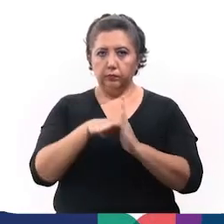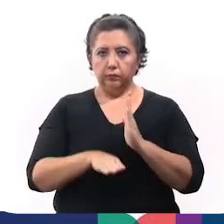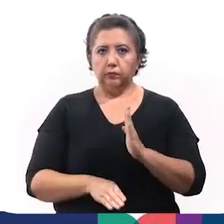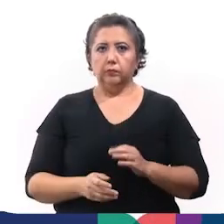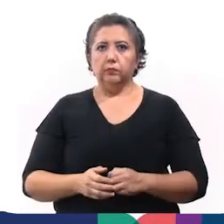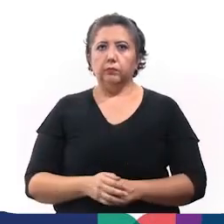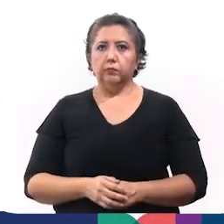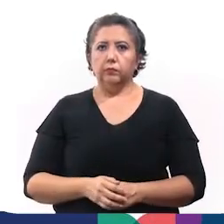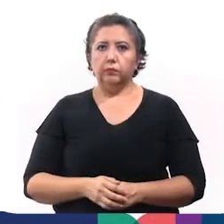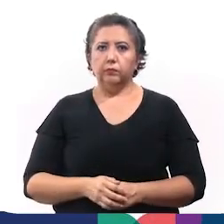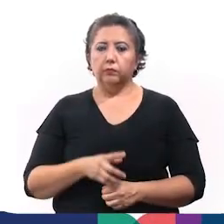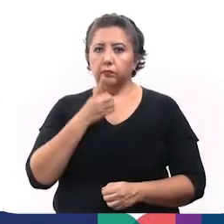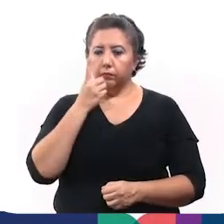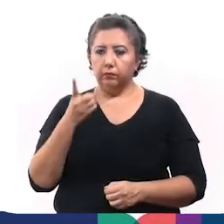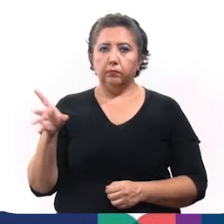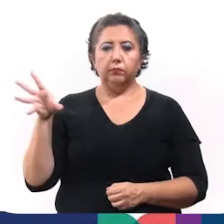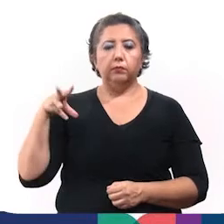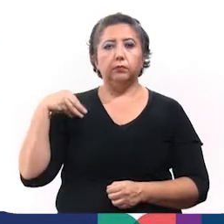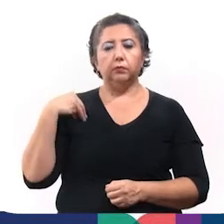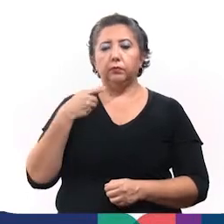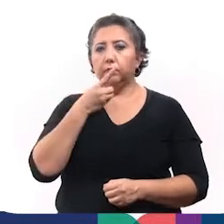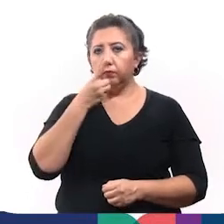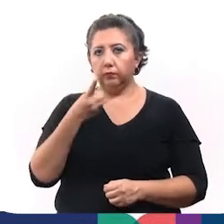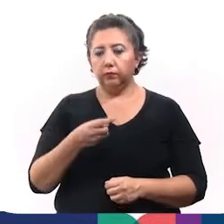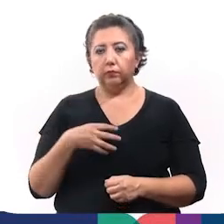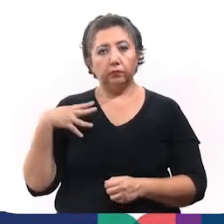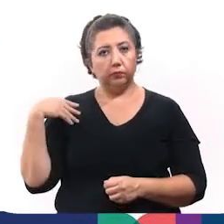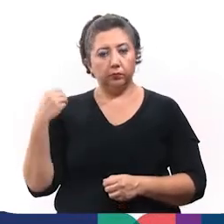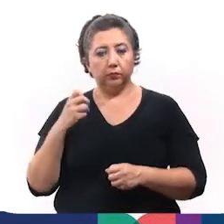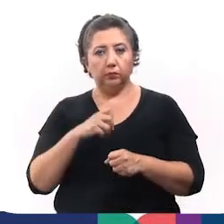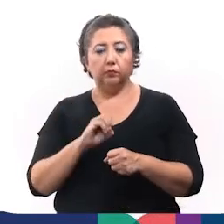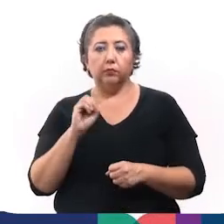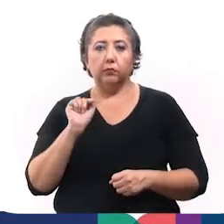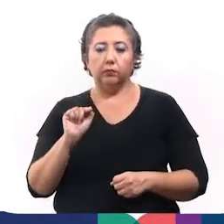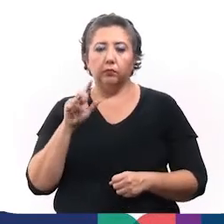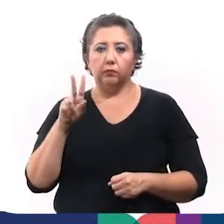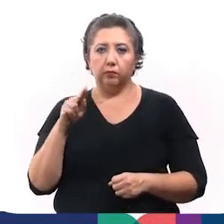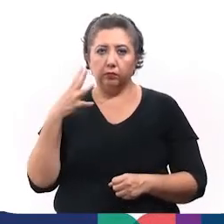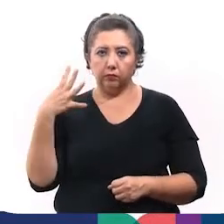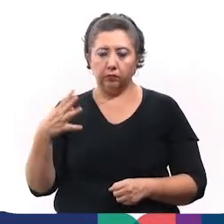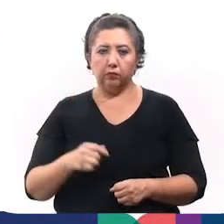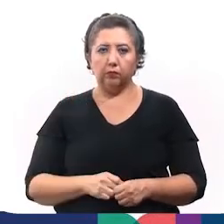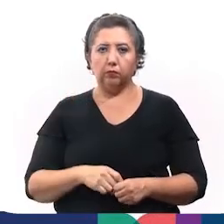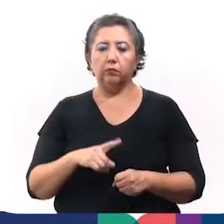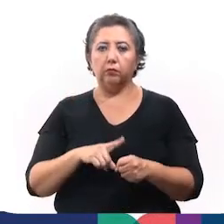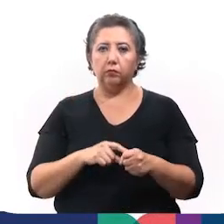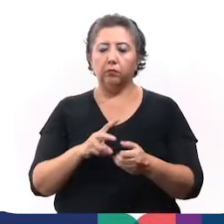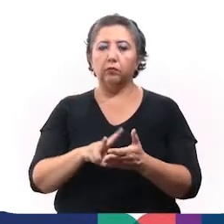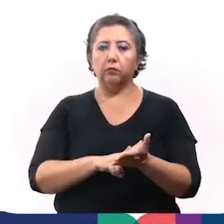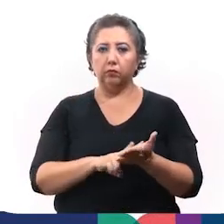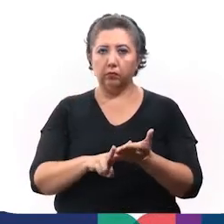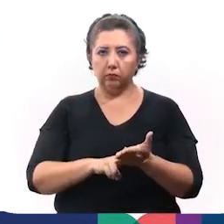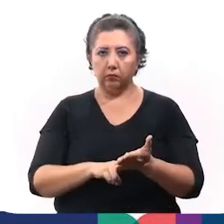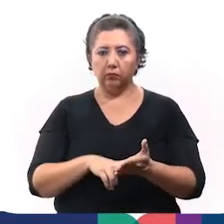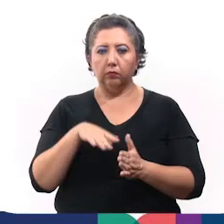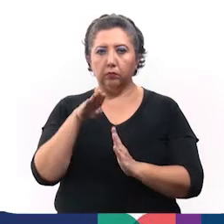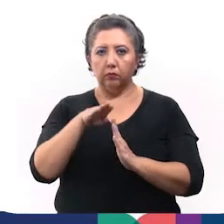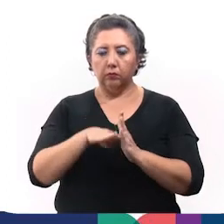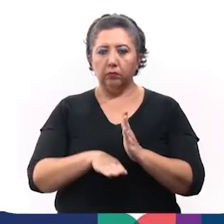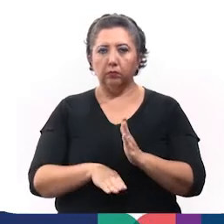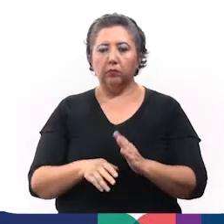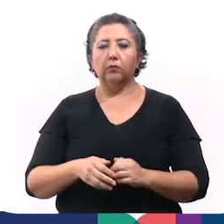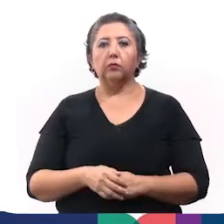descenso. El ritmo de contagiosidad del coronavirus está en 0.84. Está en color verde y en